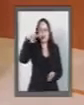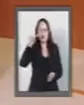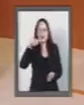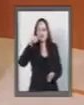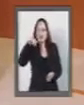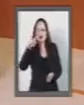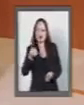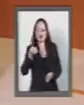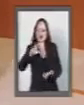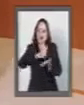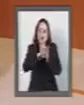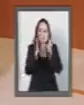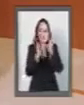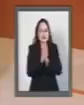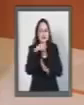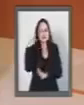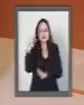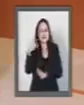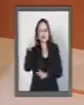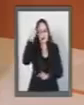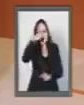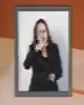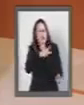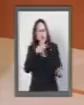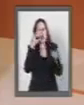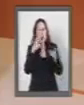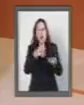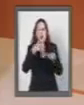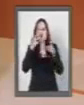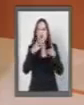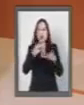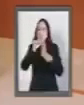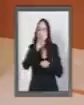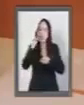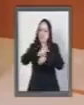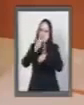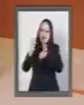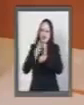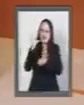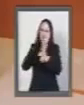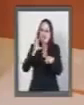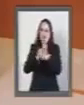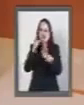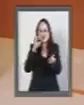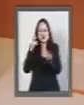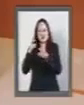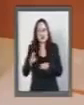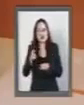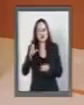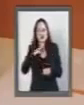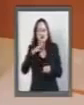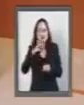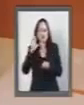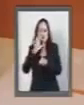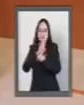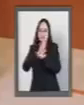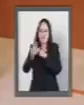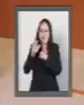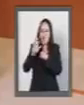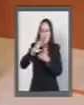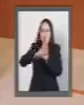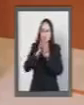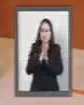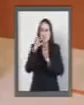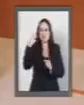seguir siendo el cómplice del desmantelamiento del país. A ser la tapadera de su evidente corrupción